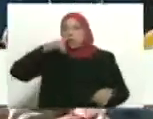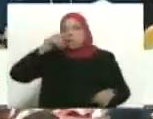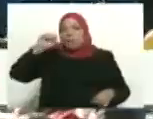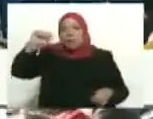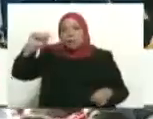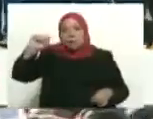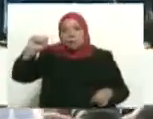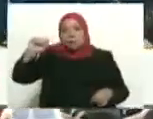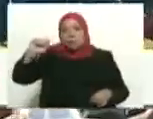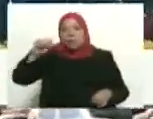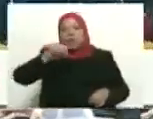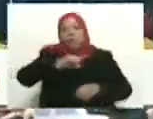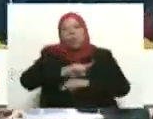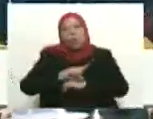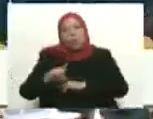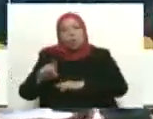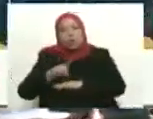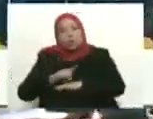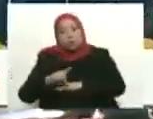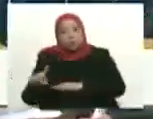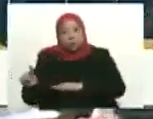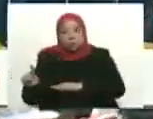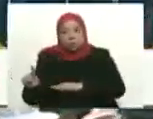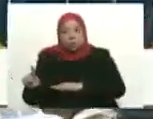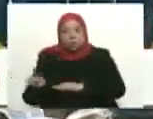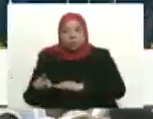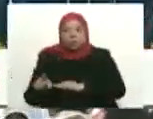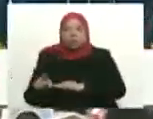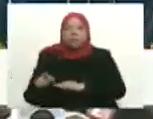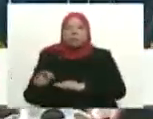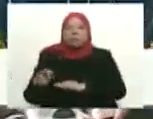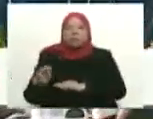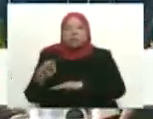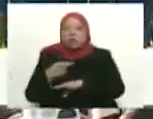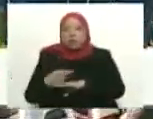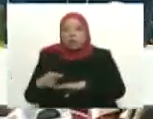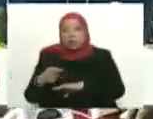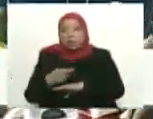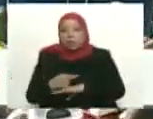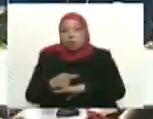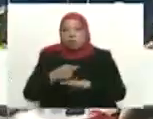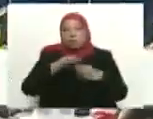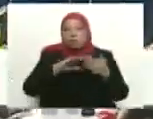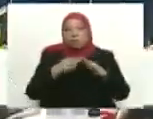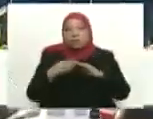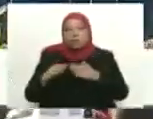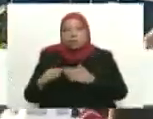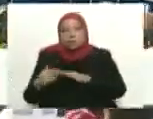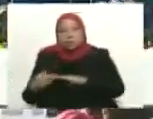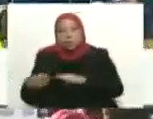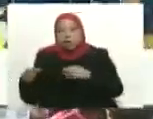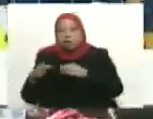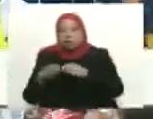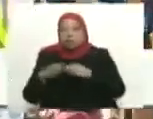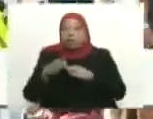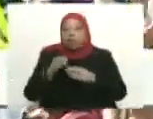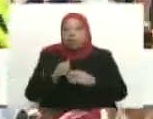Maduro ha ordenado a las jefaturas de comunidad. ¿Dónde están los equipos de comunidad aquí para ver?